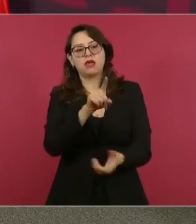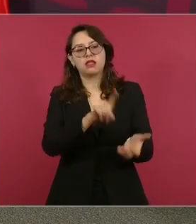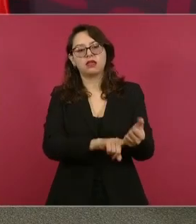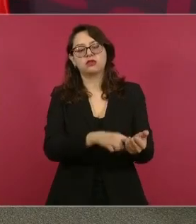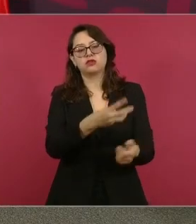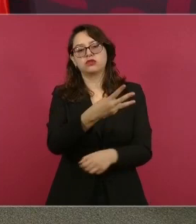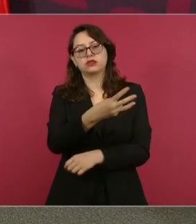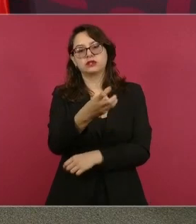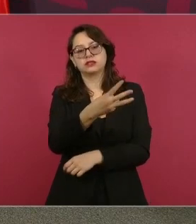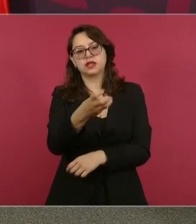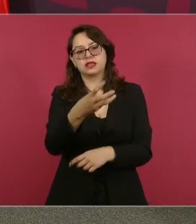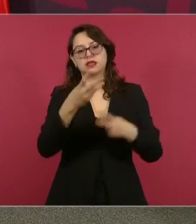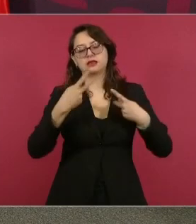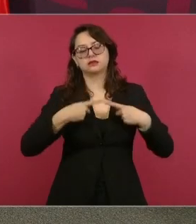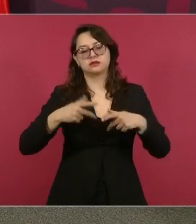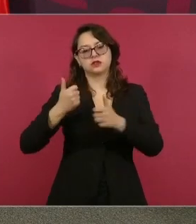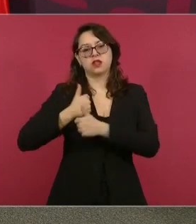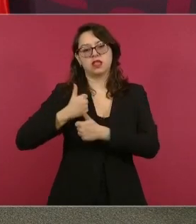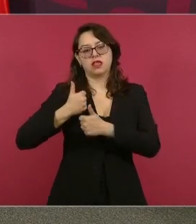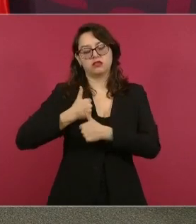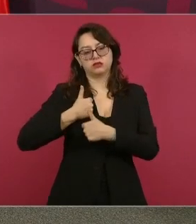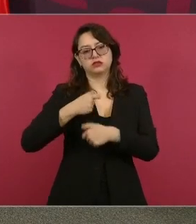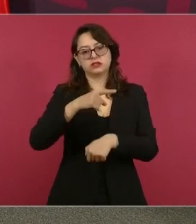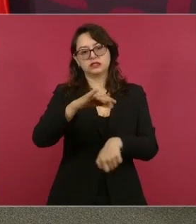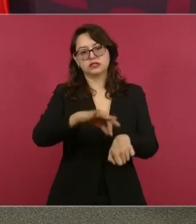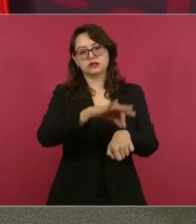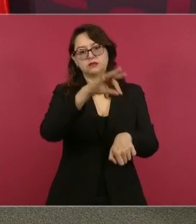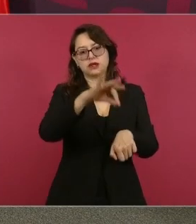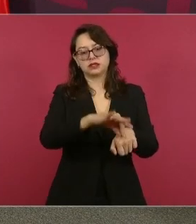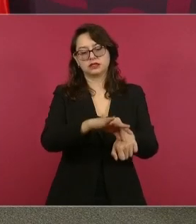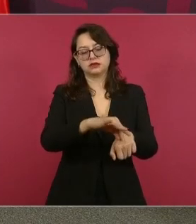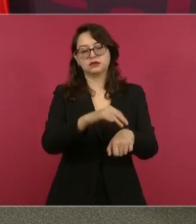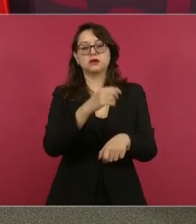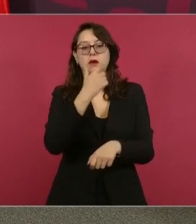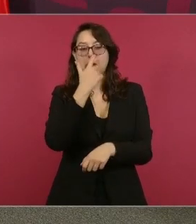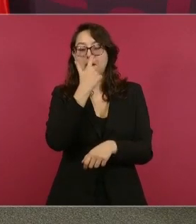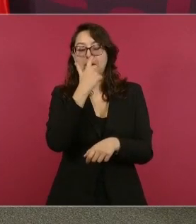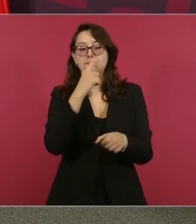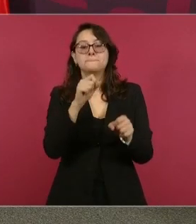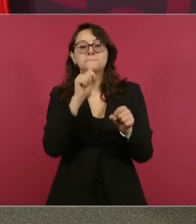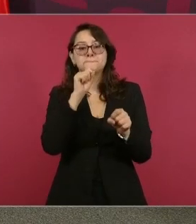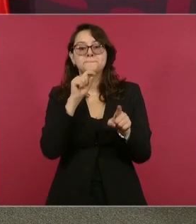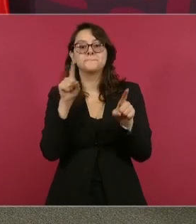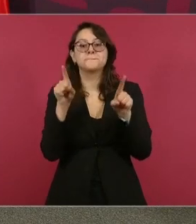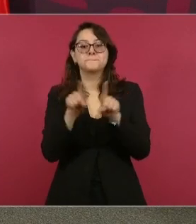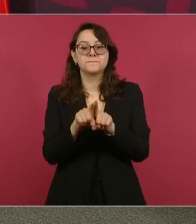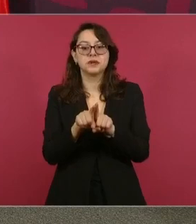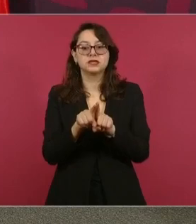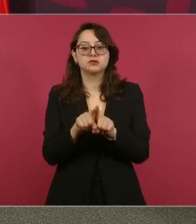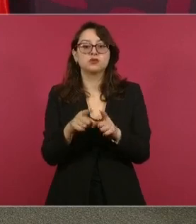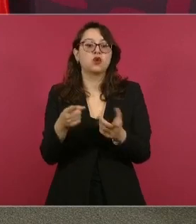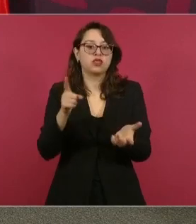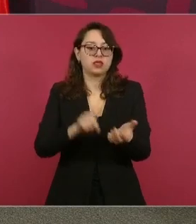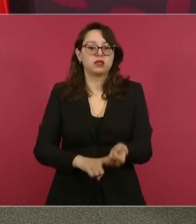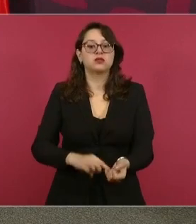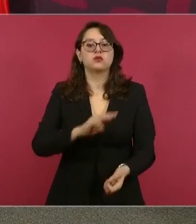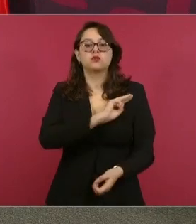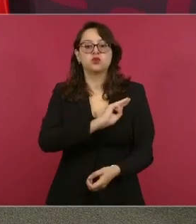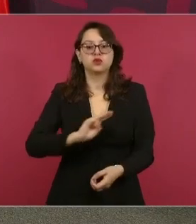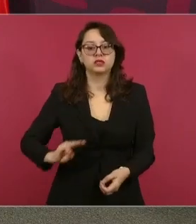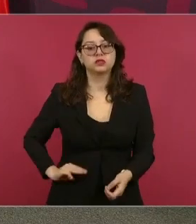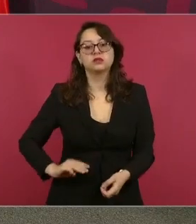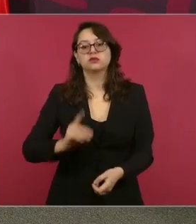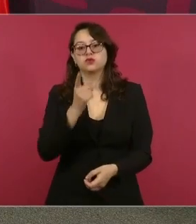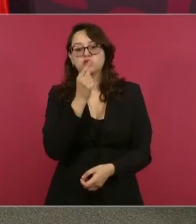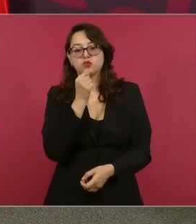en Chilpancingo. Este personal se suma a los efectivos del municipio, a los